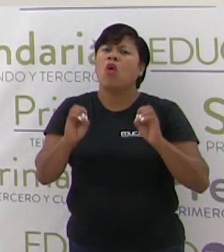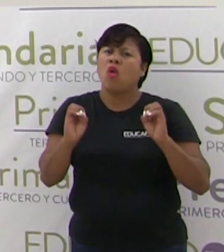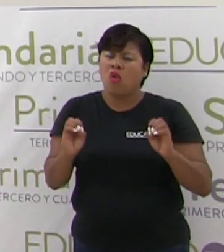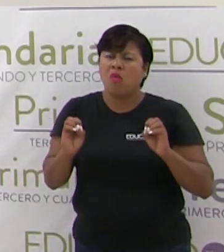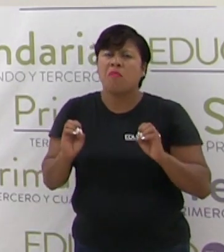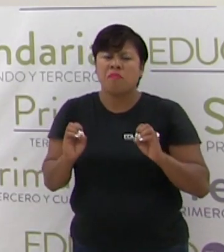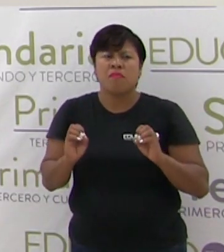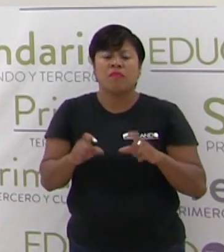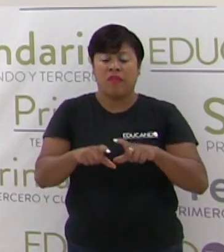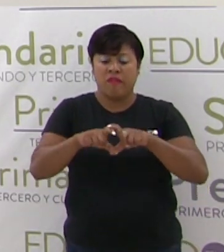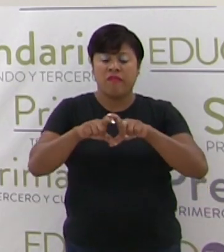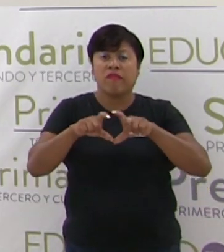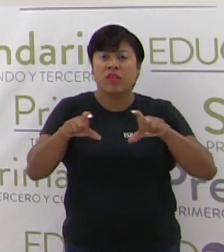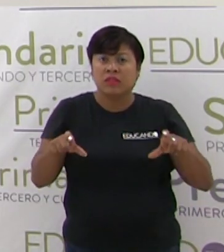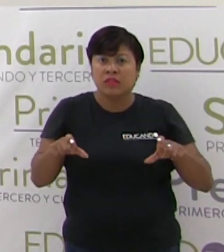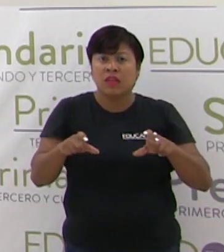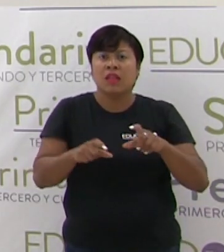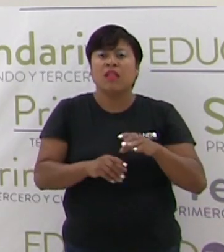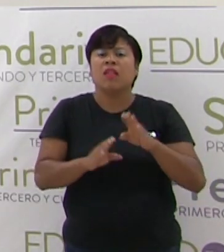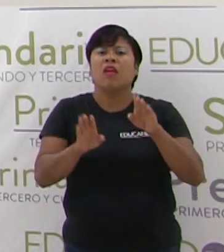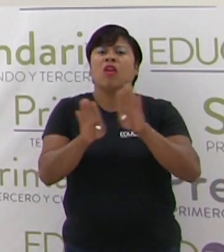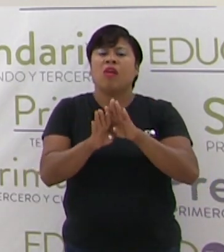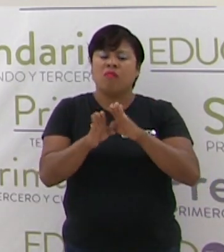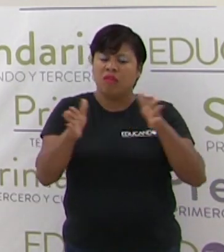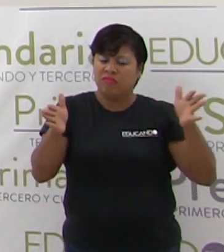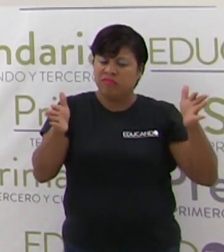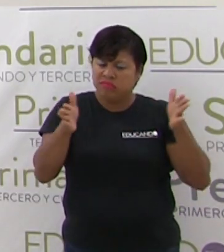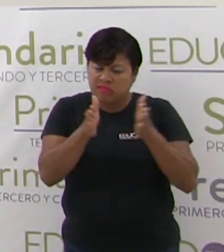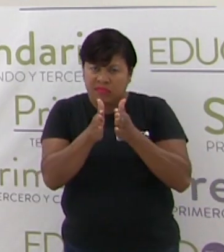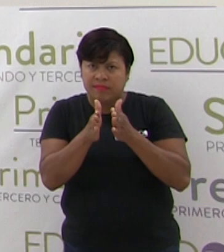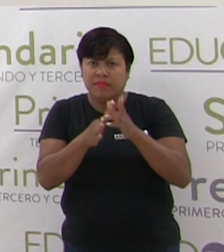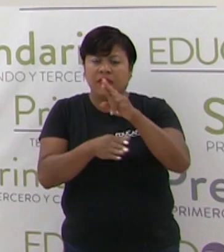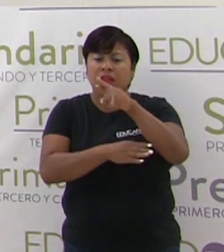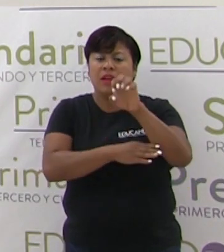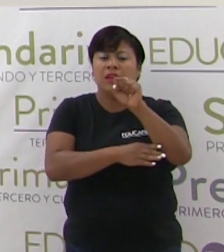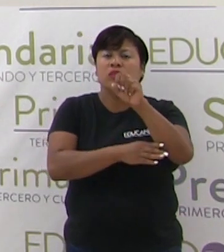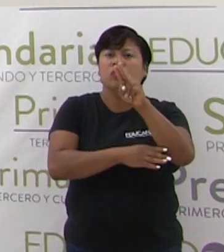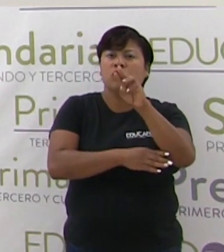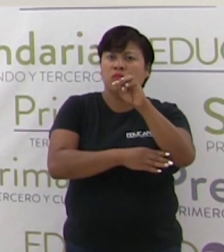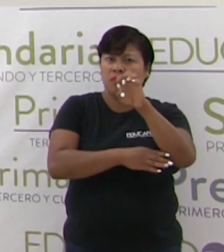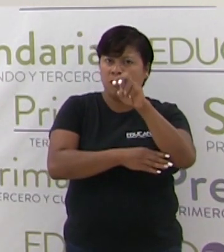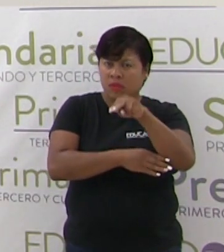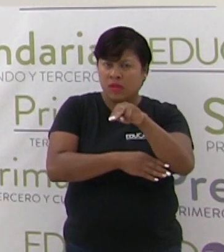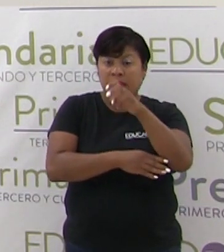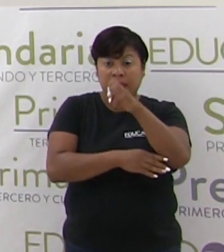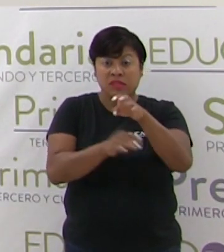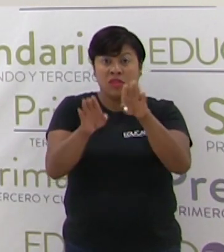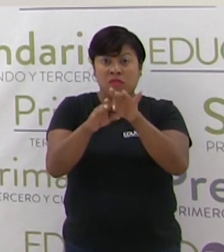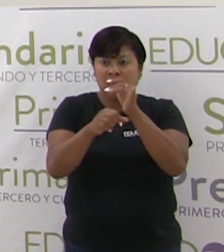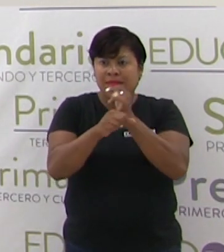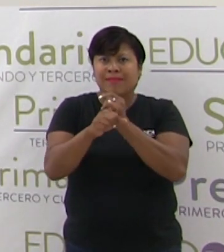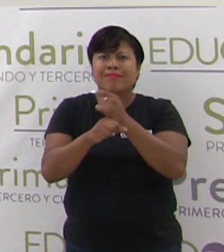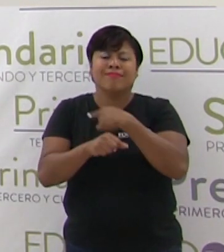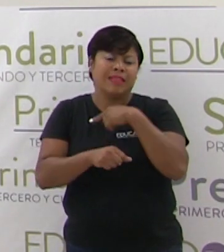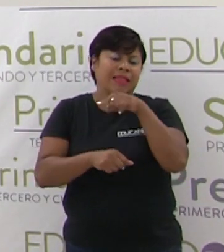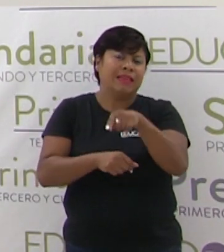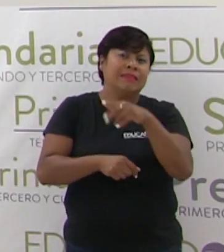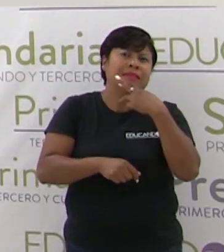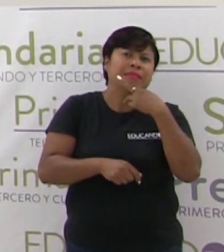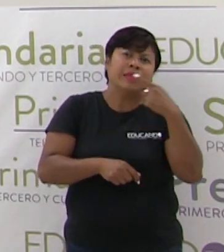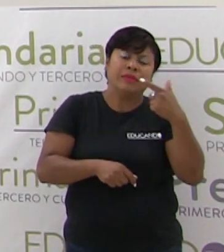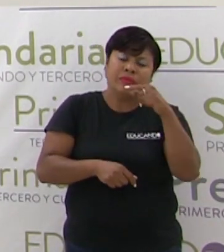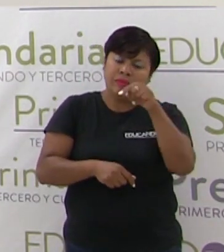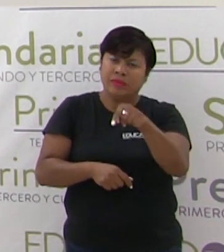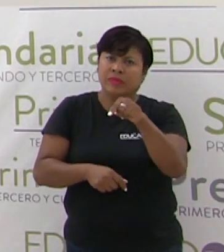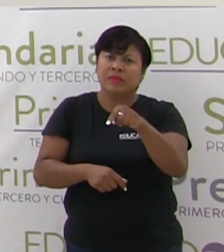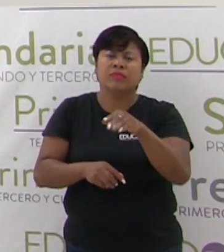O también la ficha de resumen. Esa, yo cuando hago investigaciones, esa a mí me